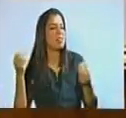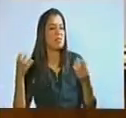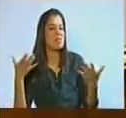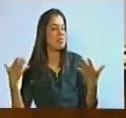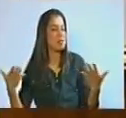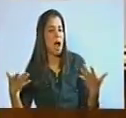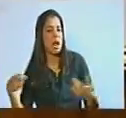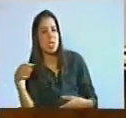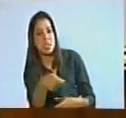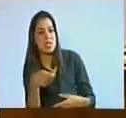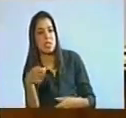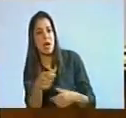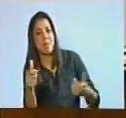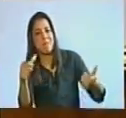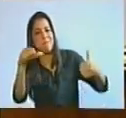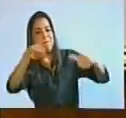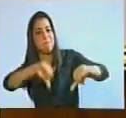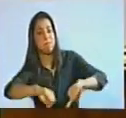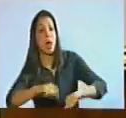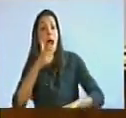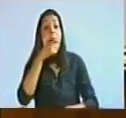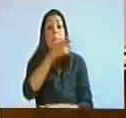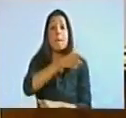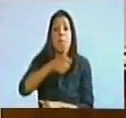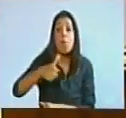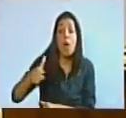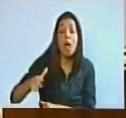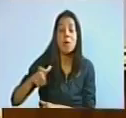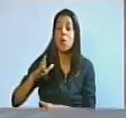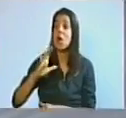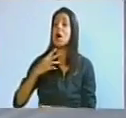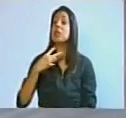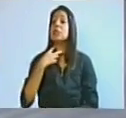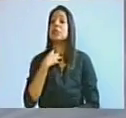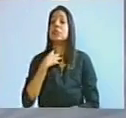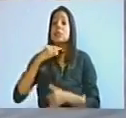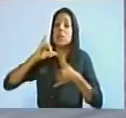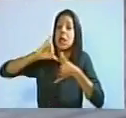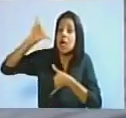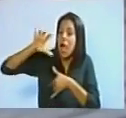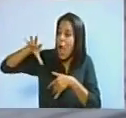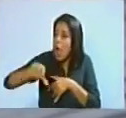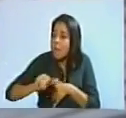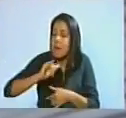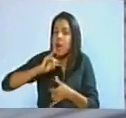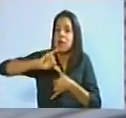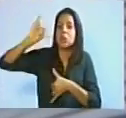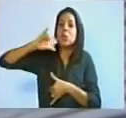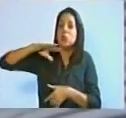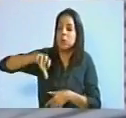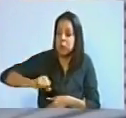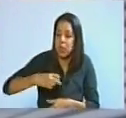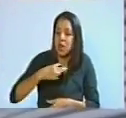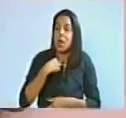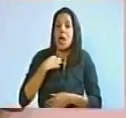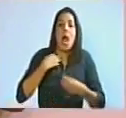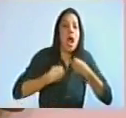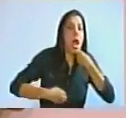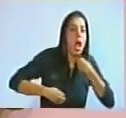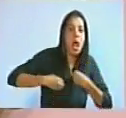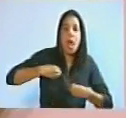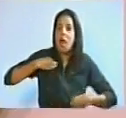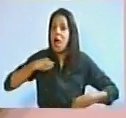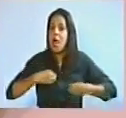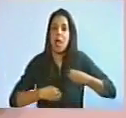es atacar al pueblo, hambrear al pueblo, poner al pueblo a sufrir, para que el pueblo se angustie, se